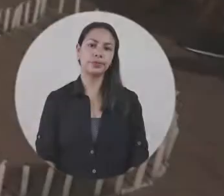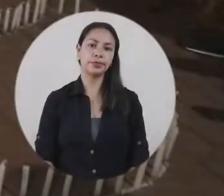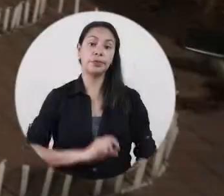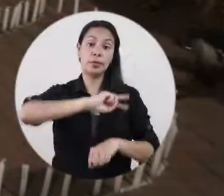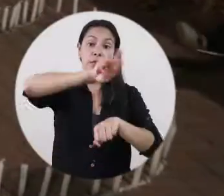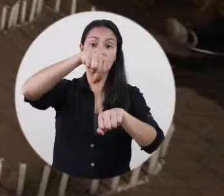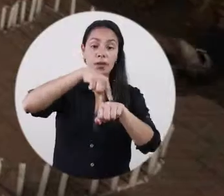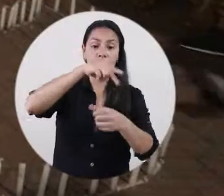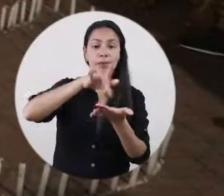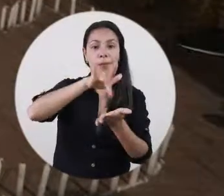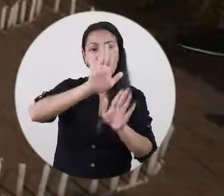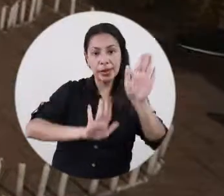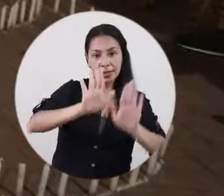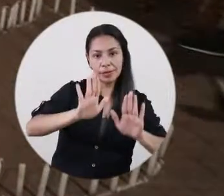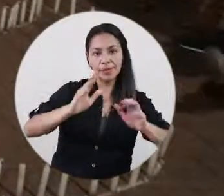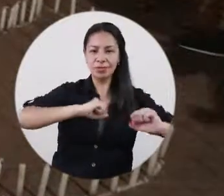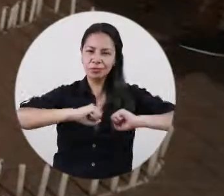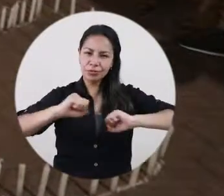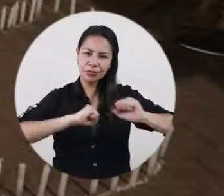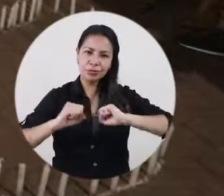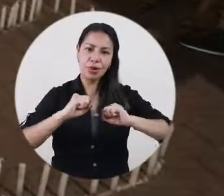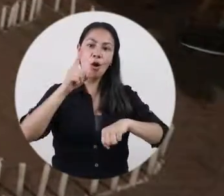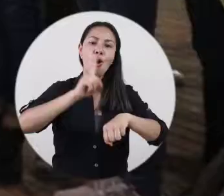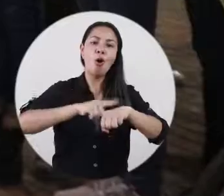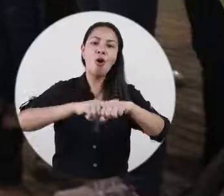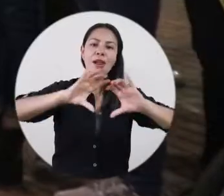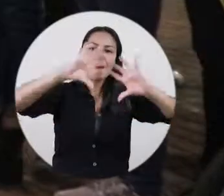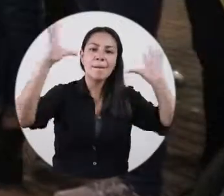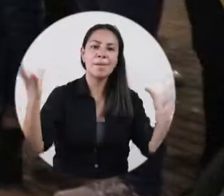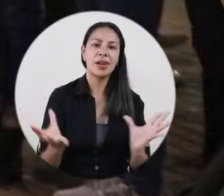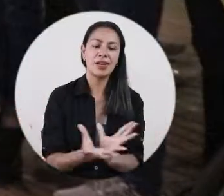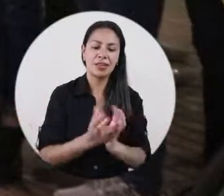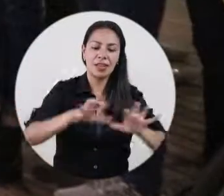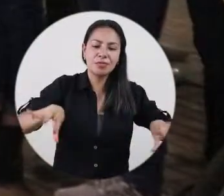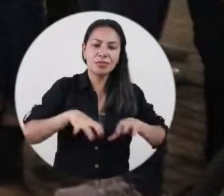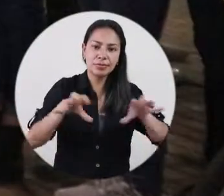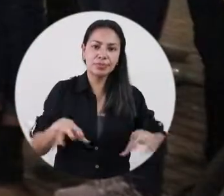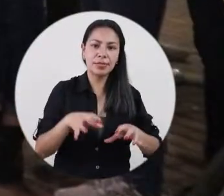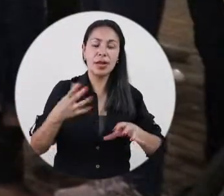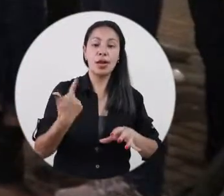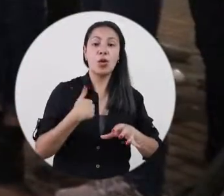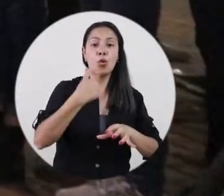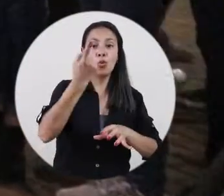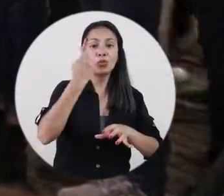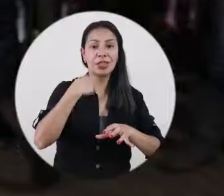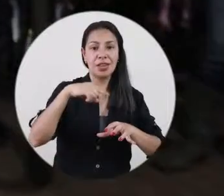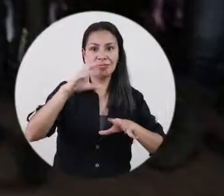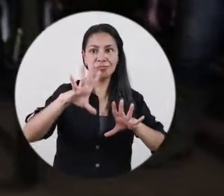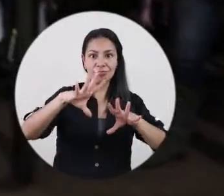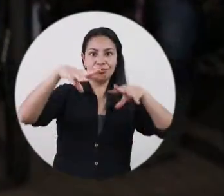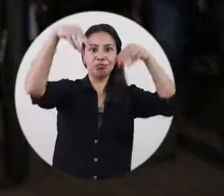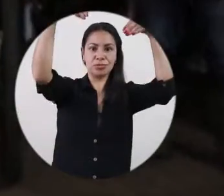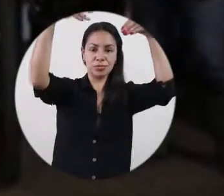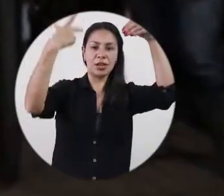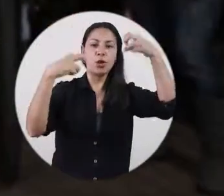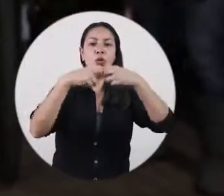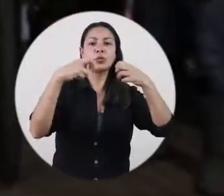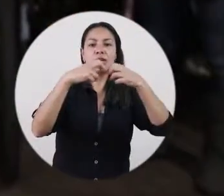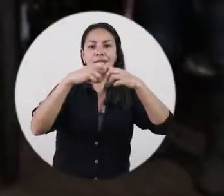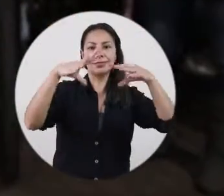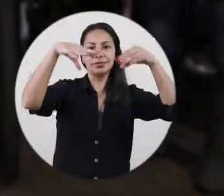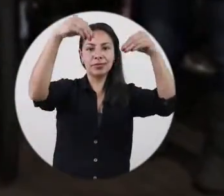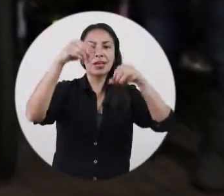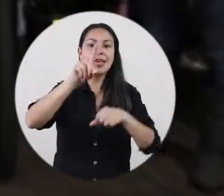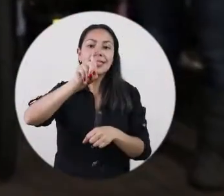nariño participó de forma activa en la hora del planeta' actividad que consiste en suspender de forma voluntaria el uso de la energía eléctrica